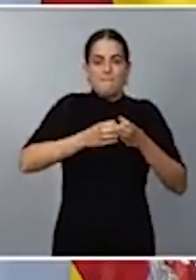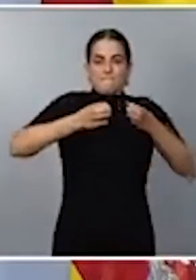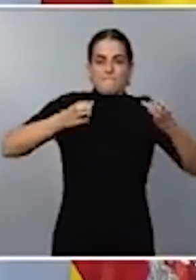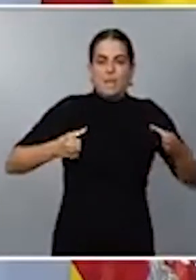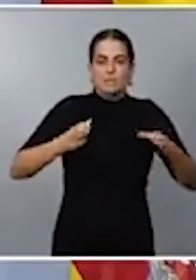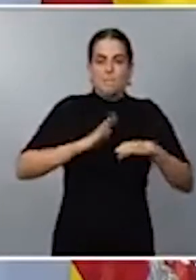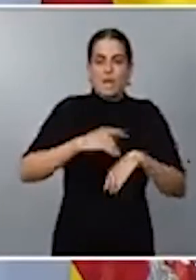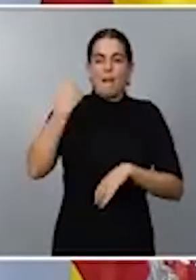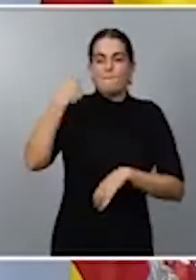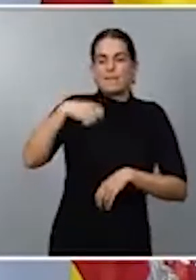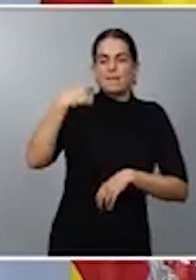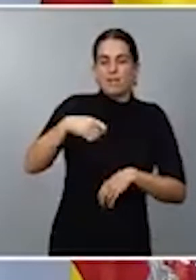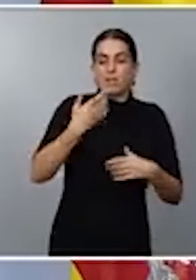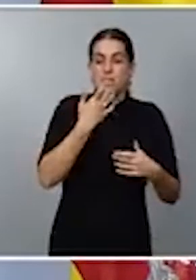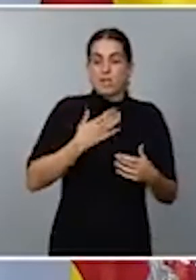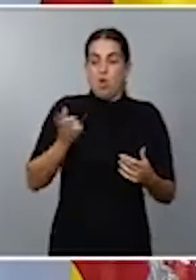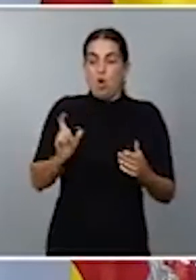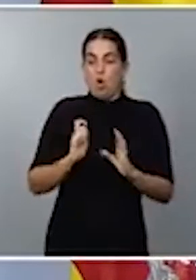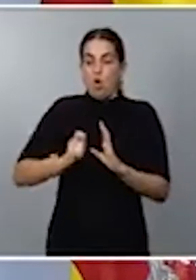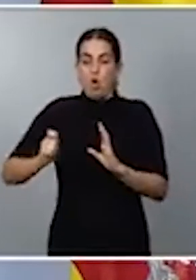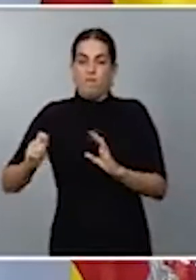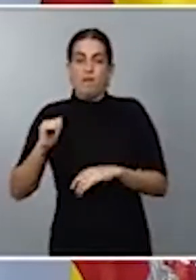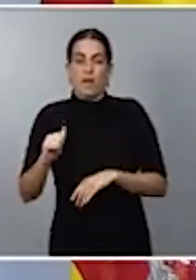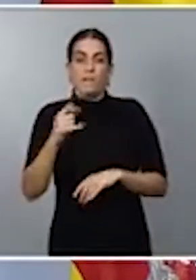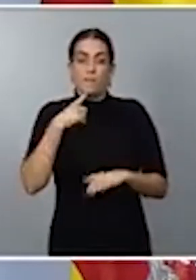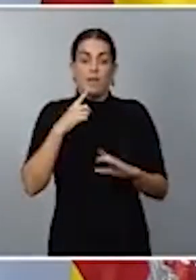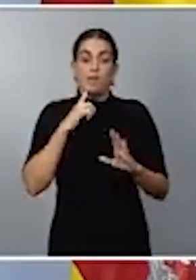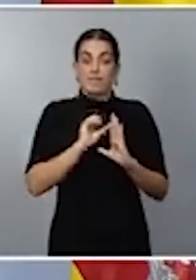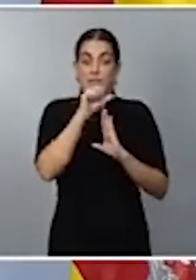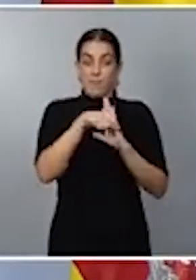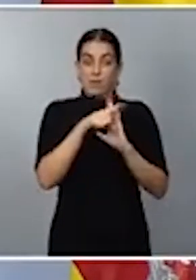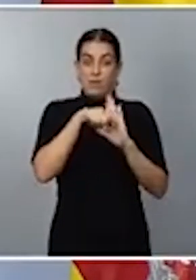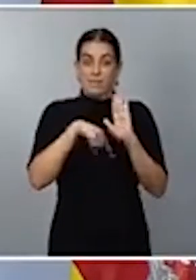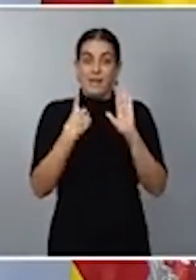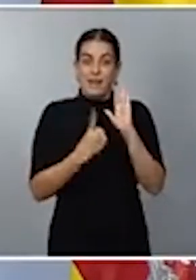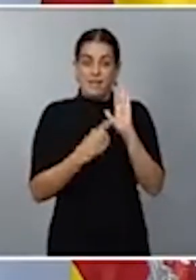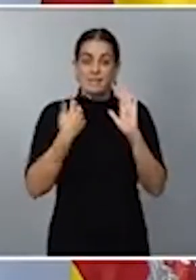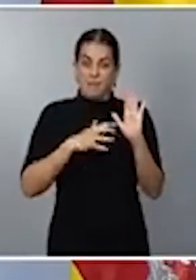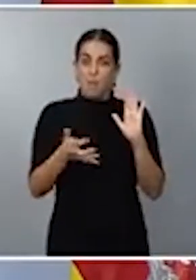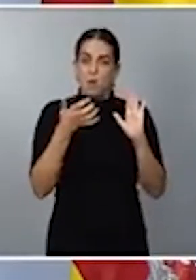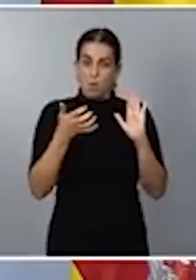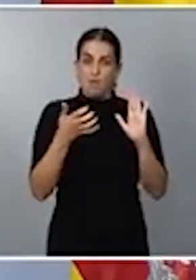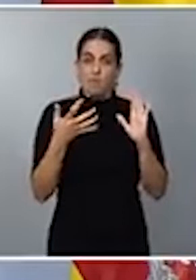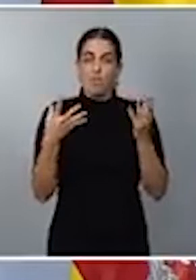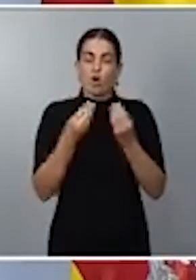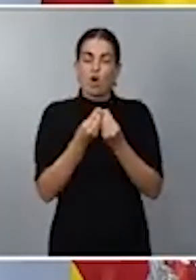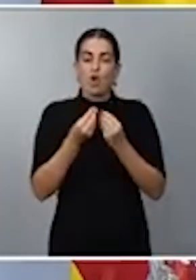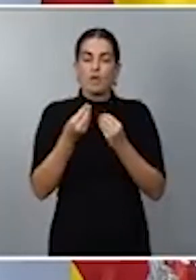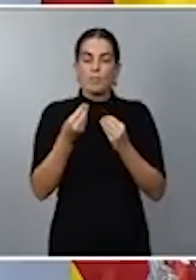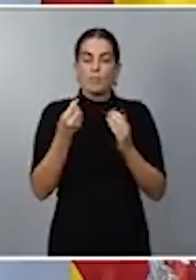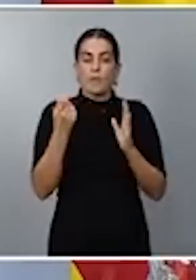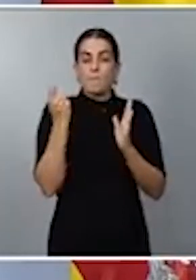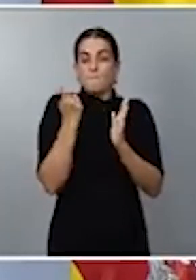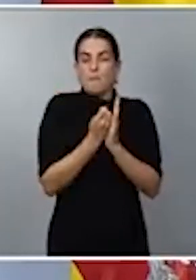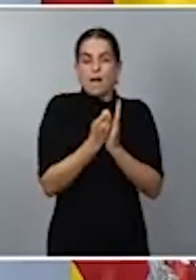a esta realidad en el marco de esa ley que actualmente ya está en vigor a través de una deducción que